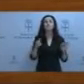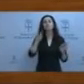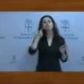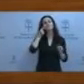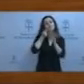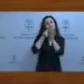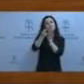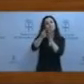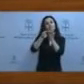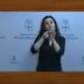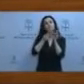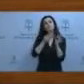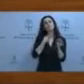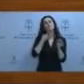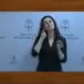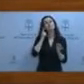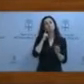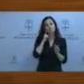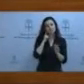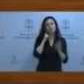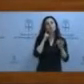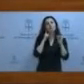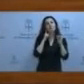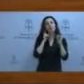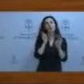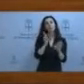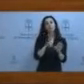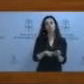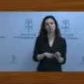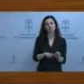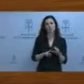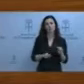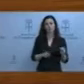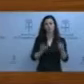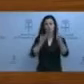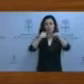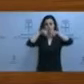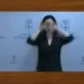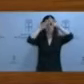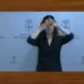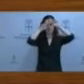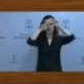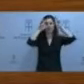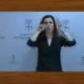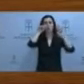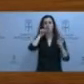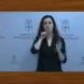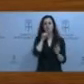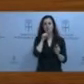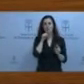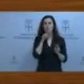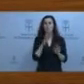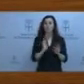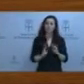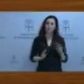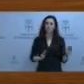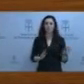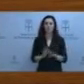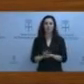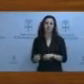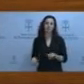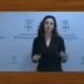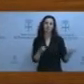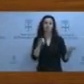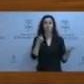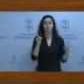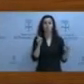oftalmología, otorrinolaringología y urología también pertenecerían a LUCA y se desplazarían para cirugía ambulatoria, nada